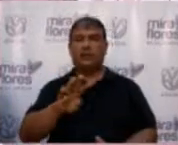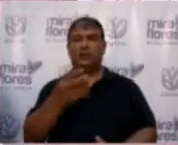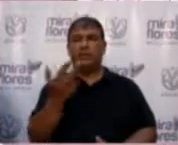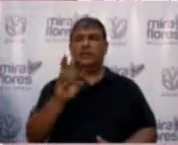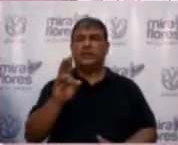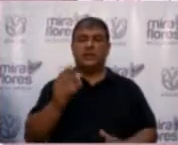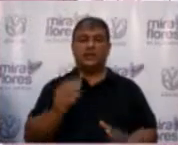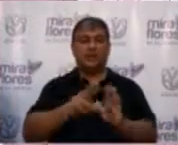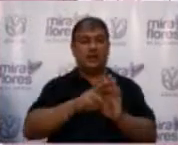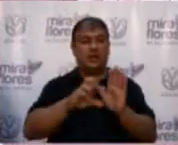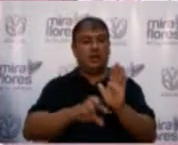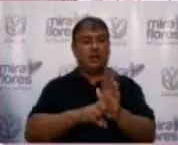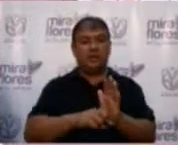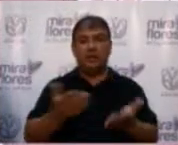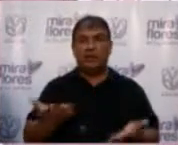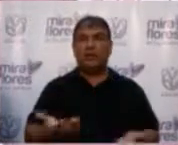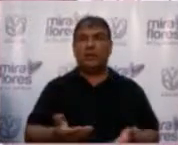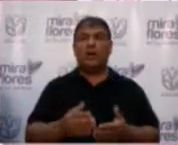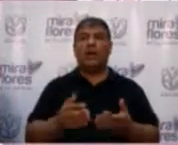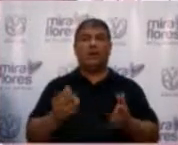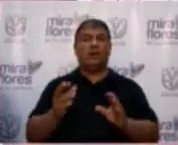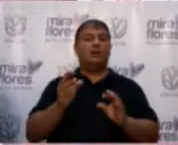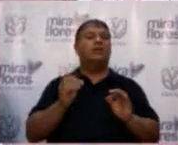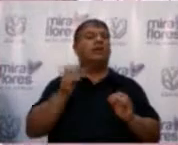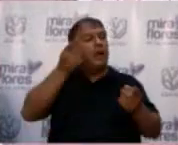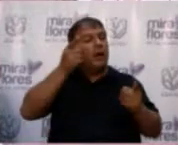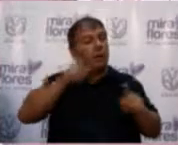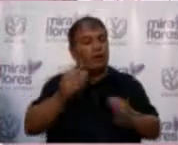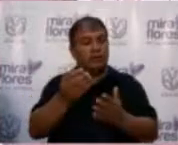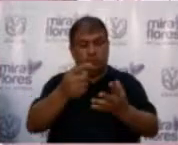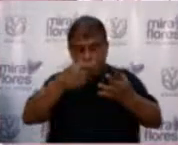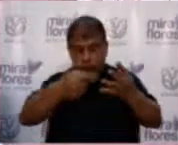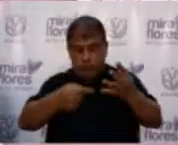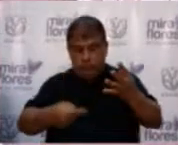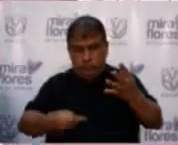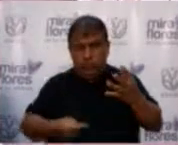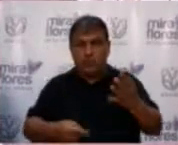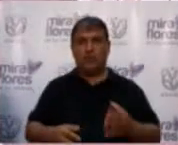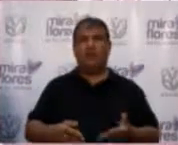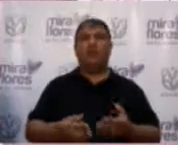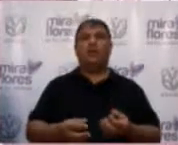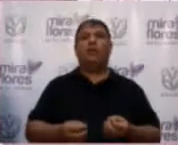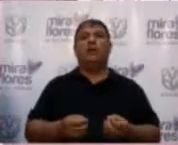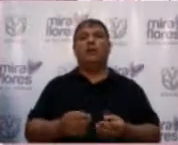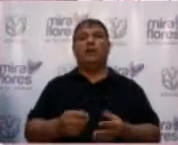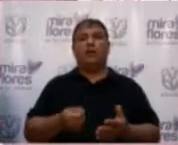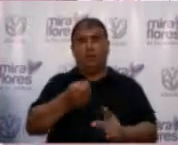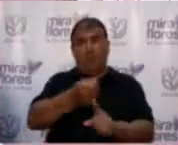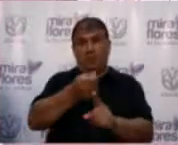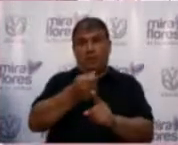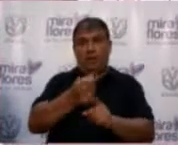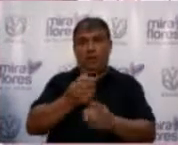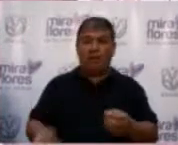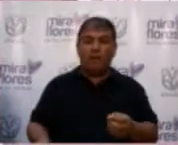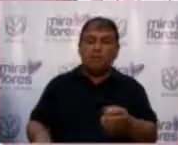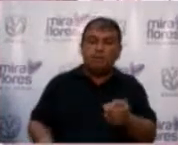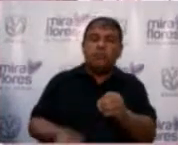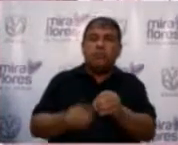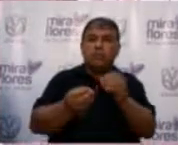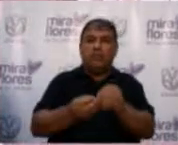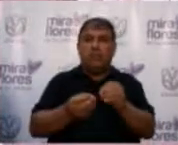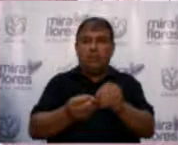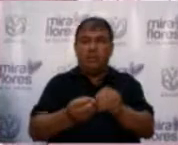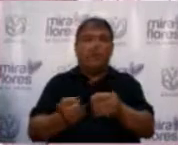13160473 del Registro de Predios de Lima, acorde con los detalles contenidos en la documentación, los mismos que forman parte integrante